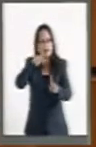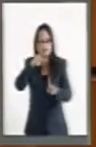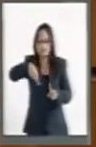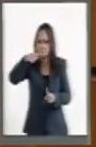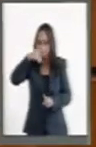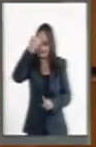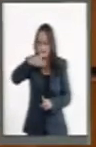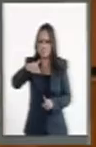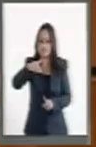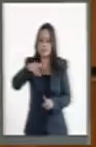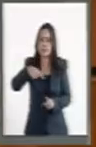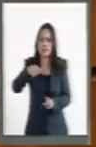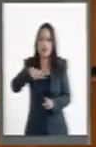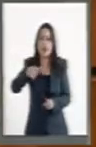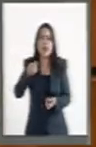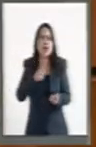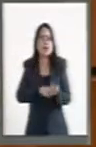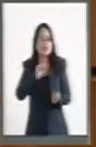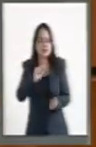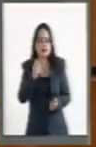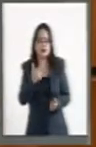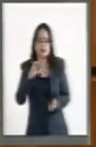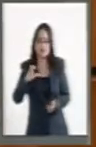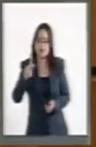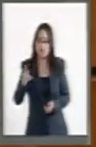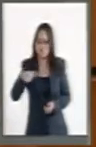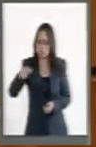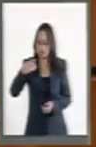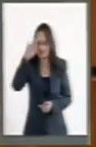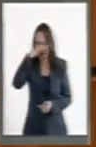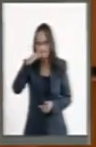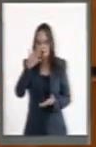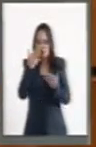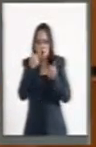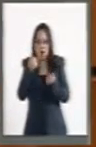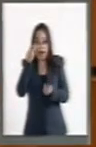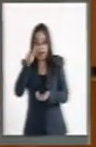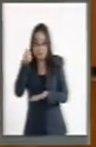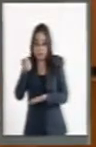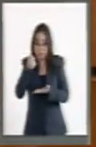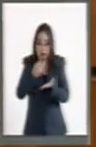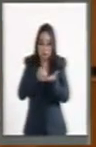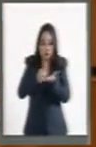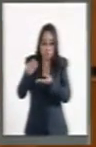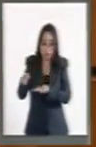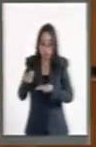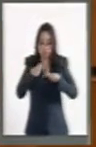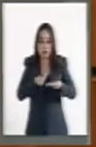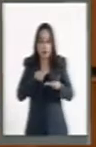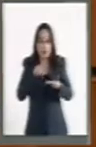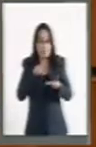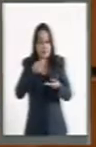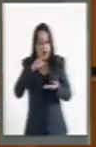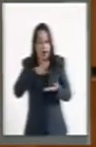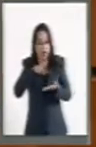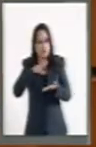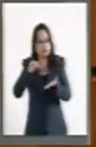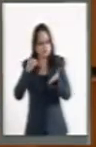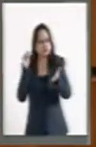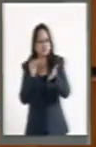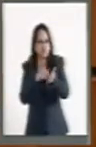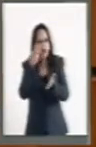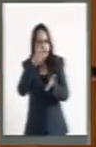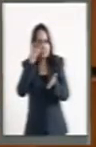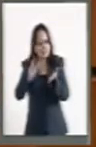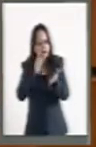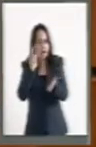conocida por parte de la Secretaría de Hacienda, no ha destinado esos recursos, a pesar de que está etiquetado en la